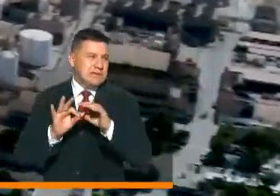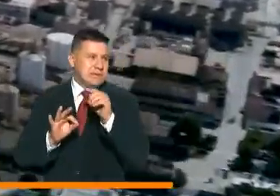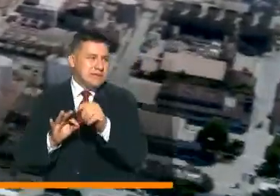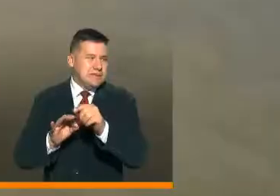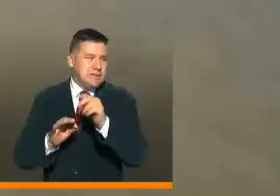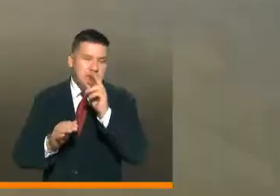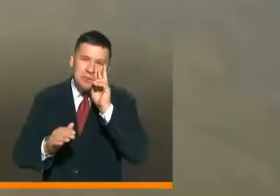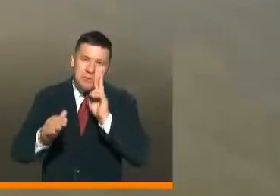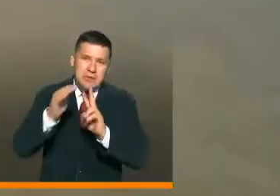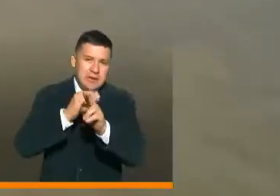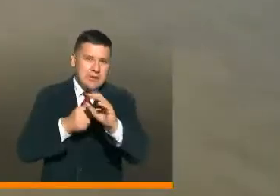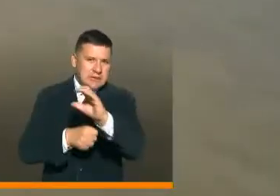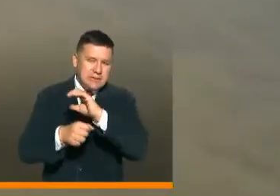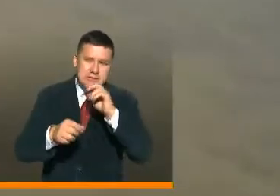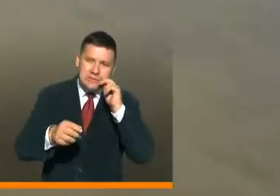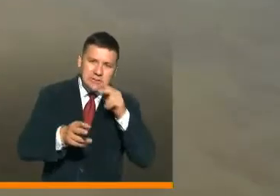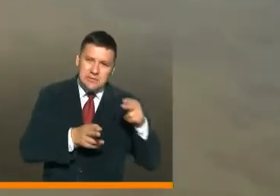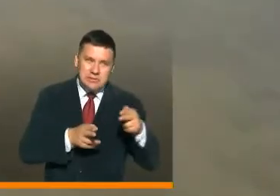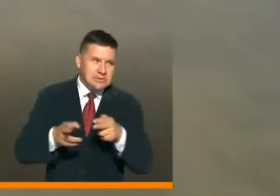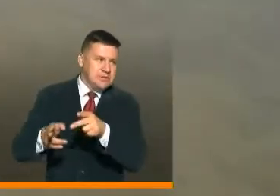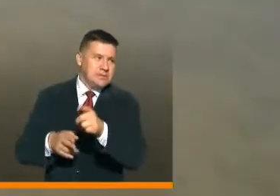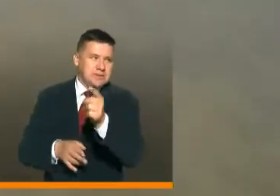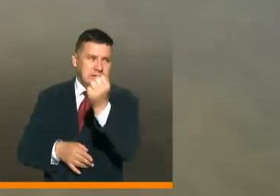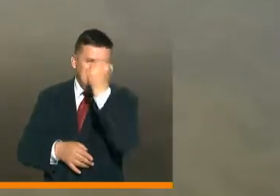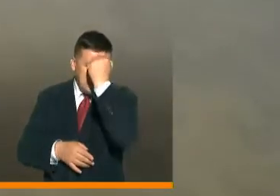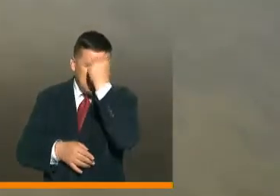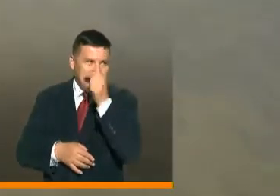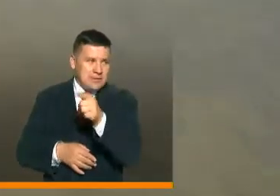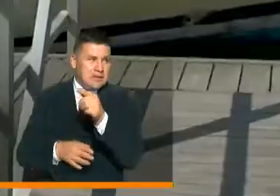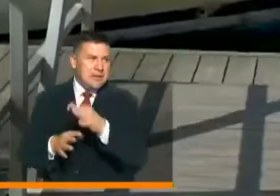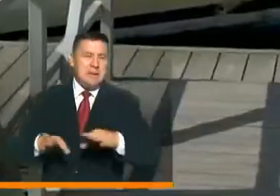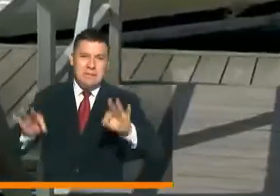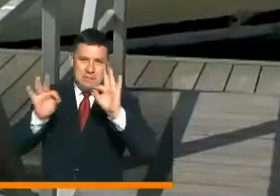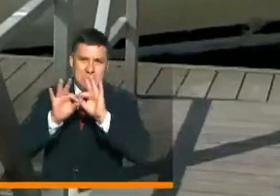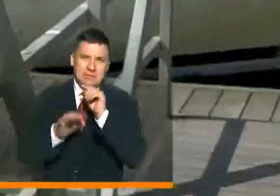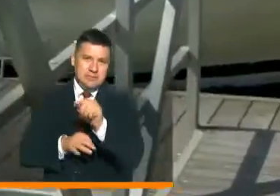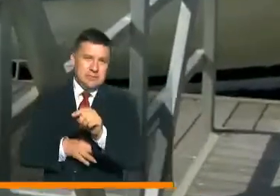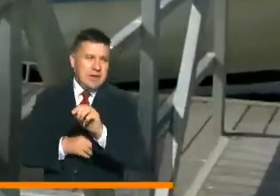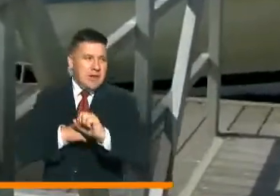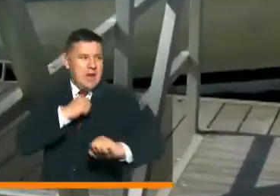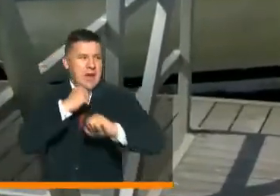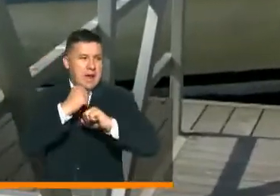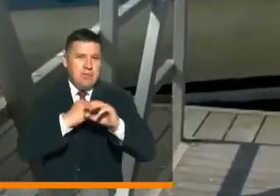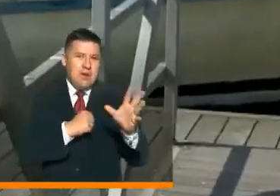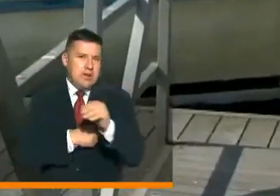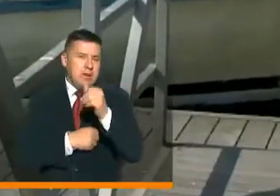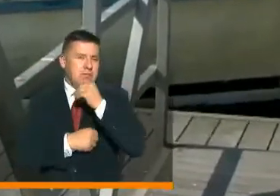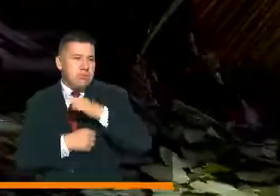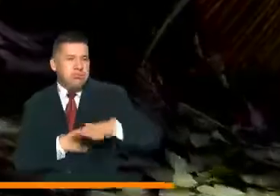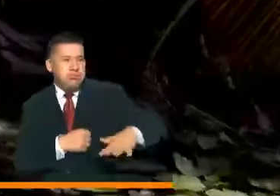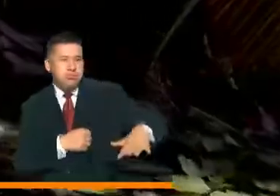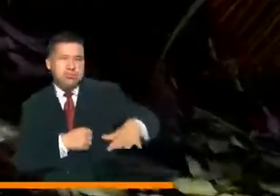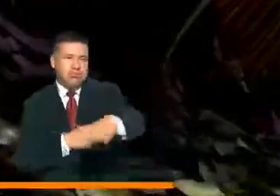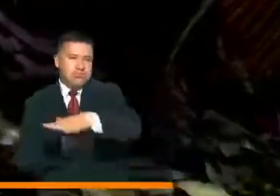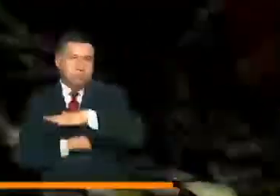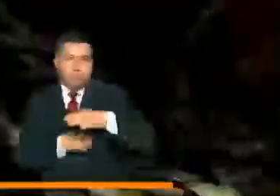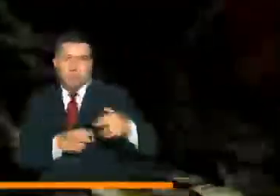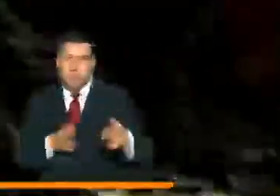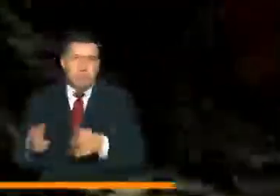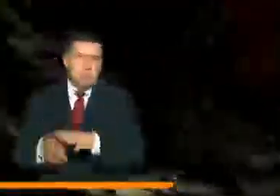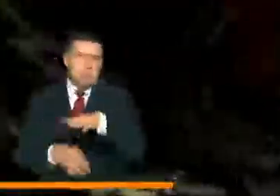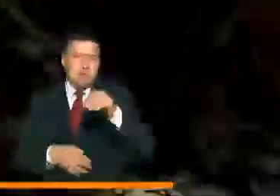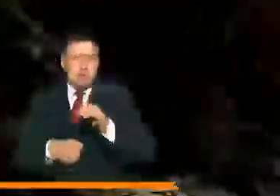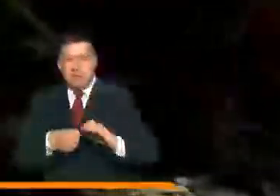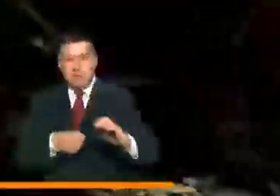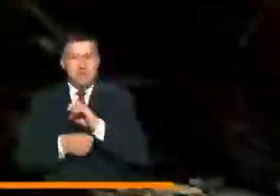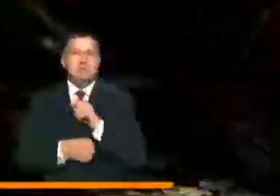esa visión de ciudad que hay que tener, o de país que hay que tener, dándole también prioridad al apoyo a toda esa zona contigua al río Magdalena, donde la